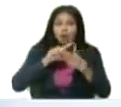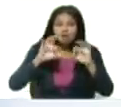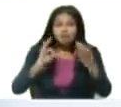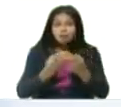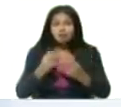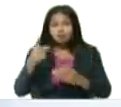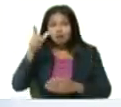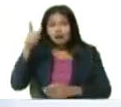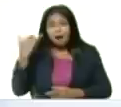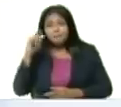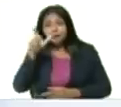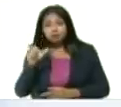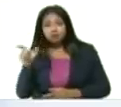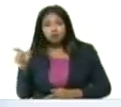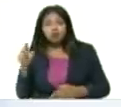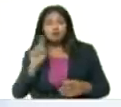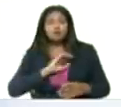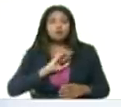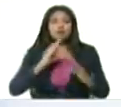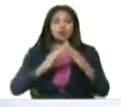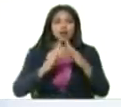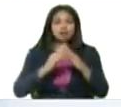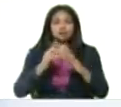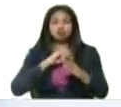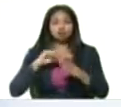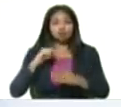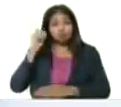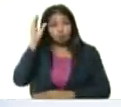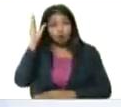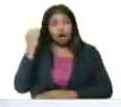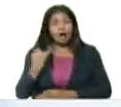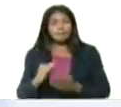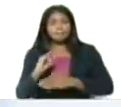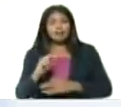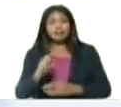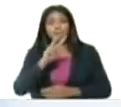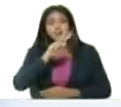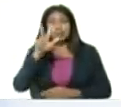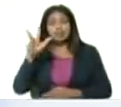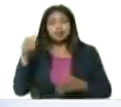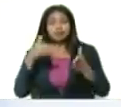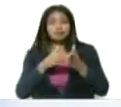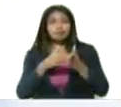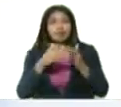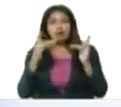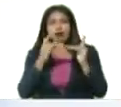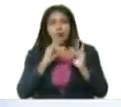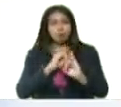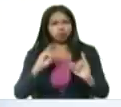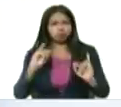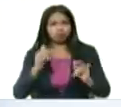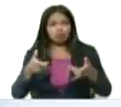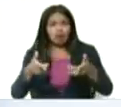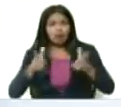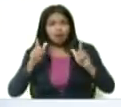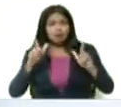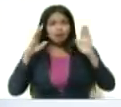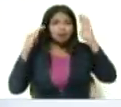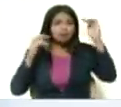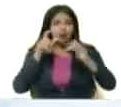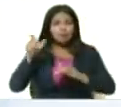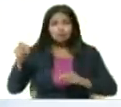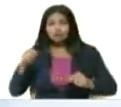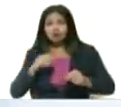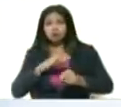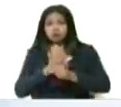el paciente en su casa. Y estamos en capacidad, tenemos más de 23.500 camas. Estamos en